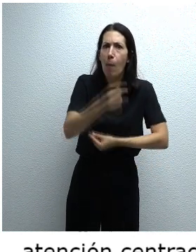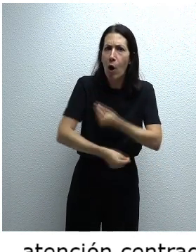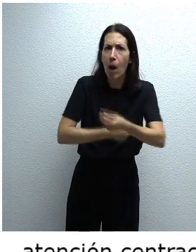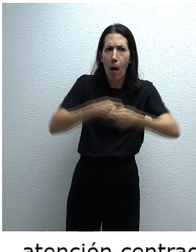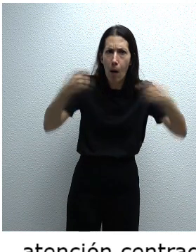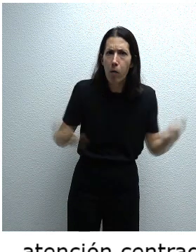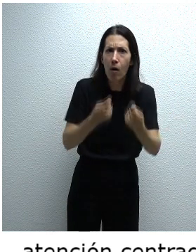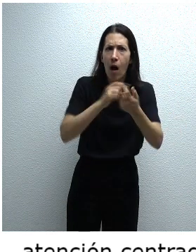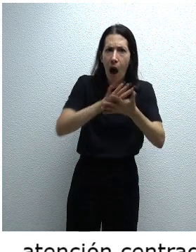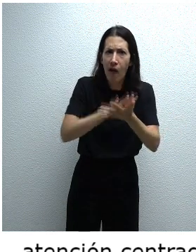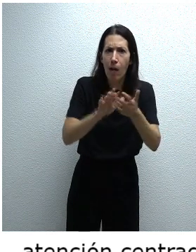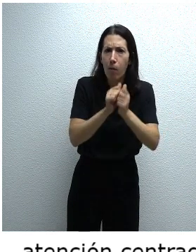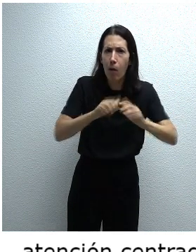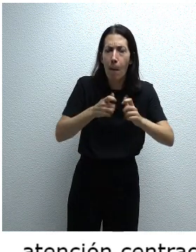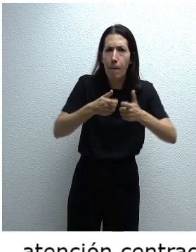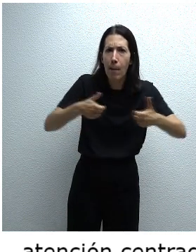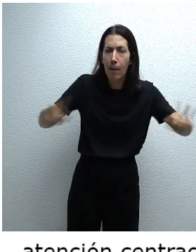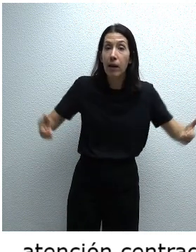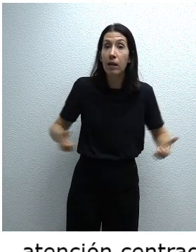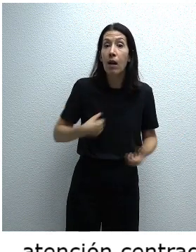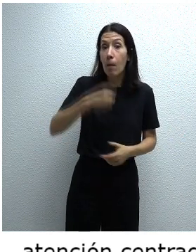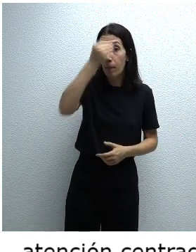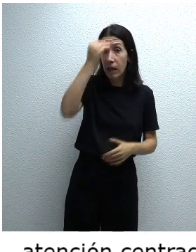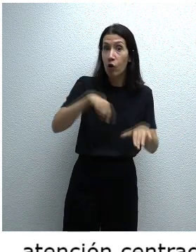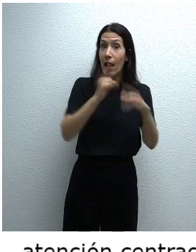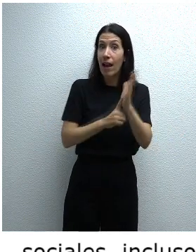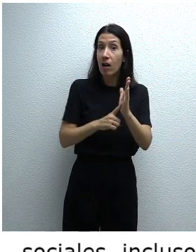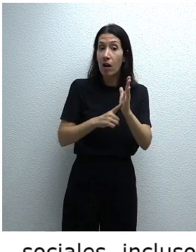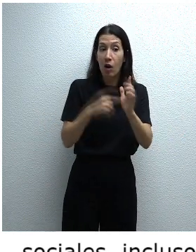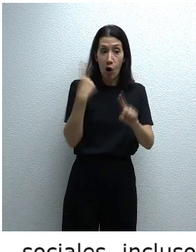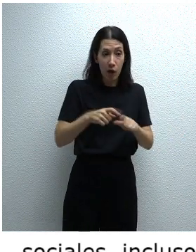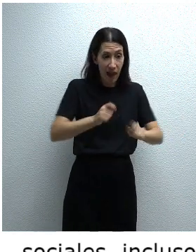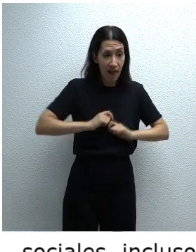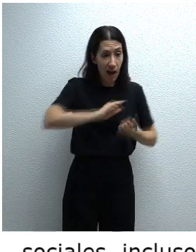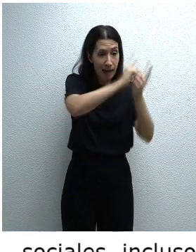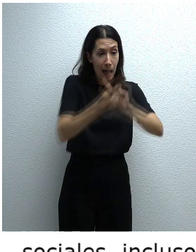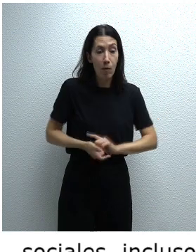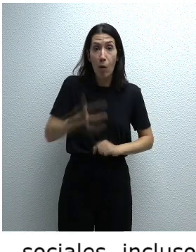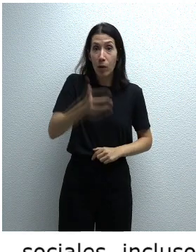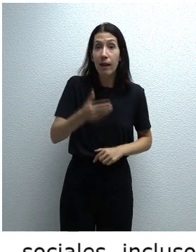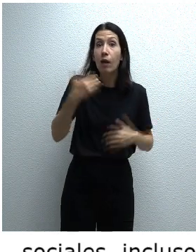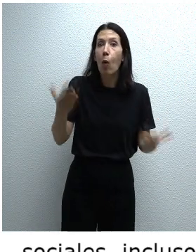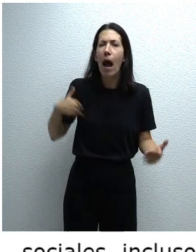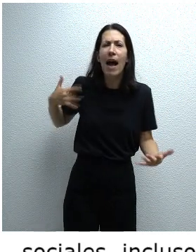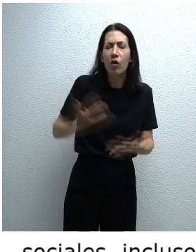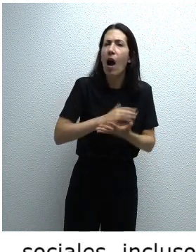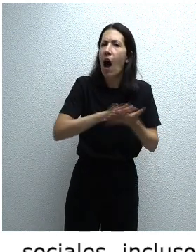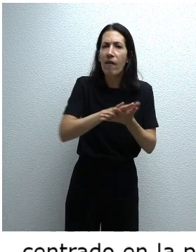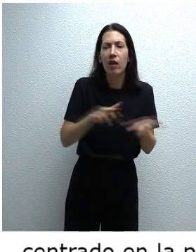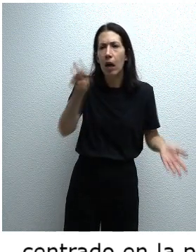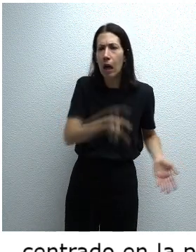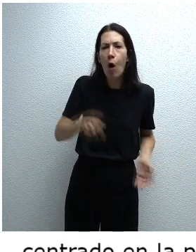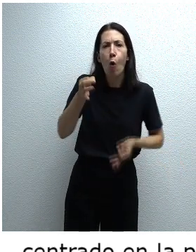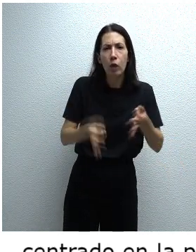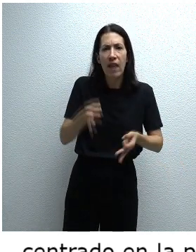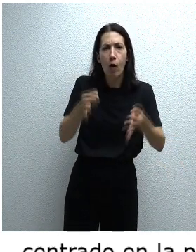en la persona. Porque yo creo que esta ley, uno de los cambios importantes es que hasta ahora habíamos hablado mucho de justicia, pero